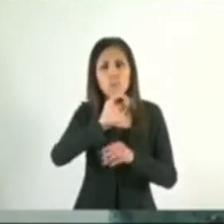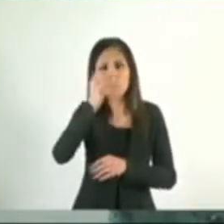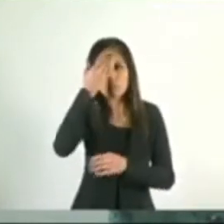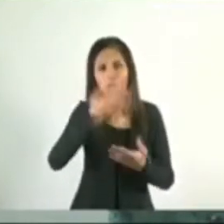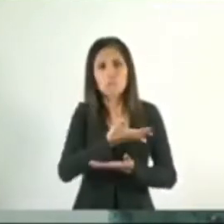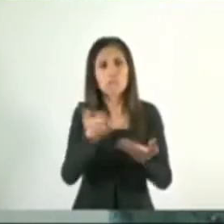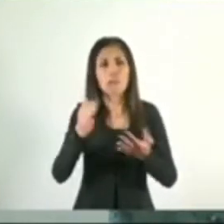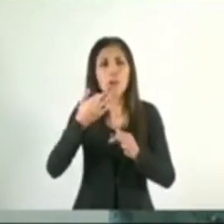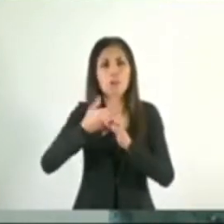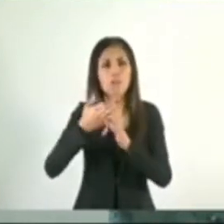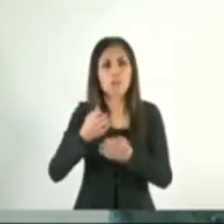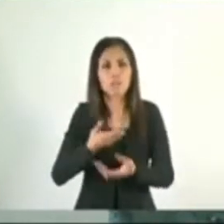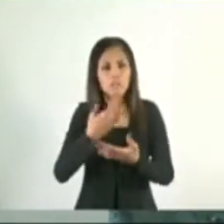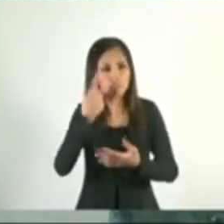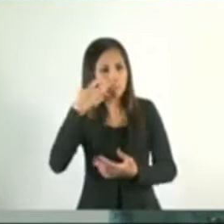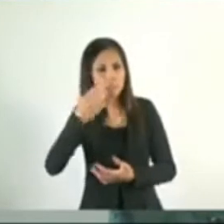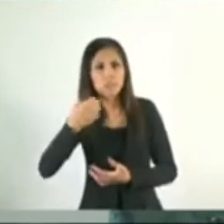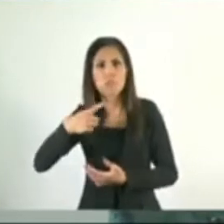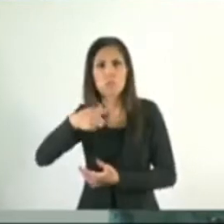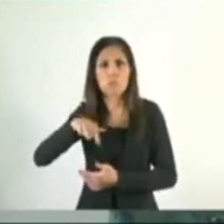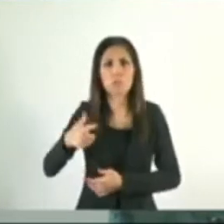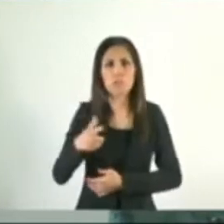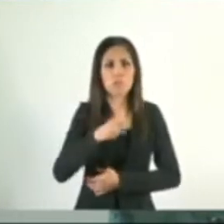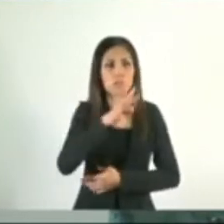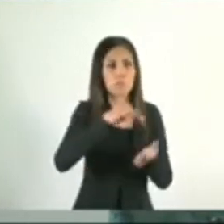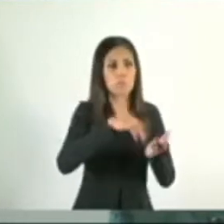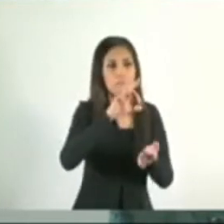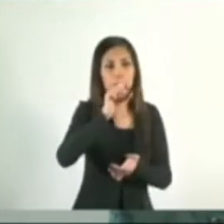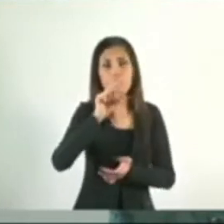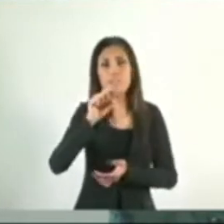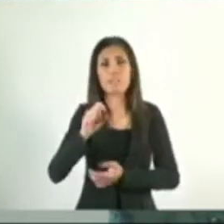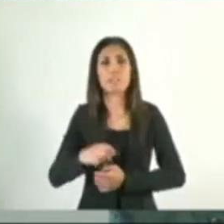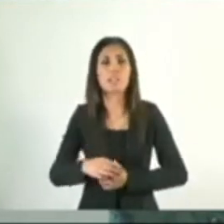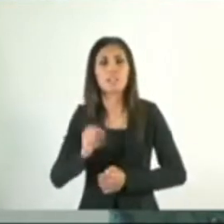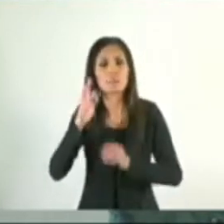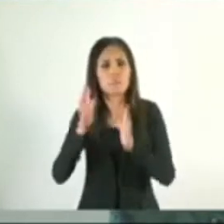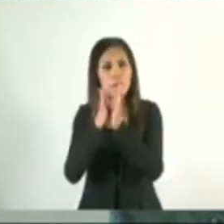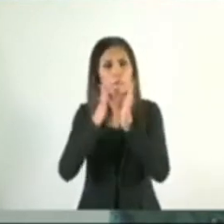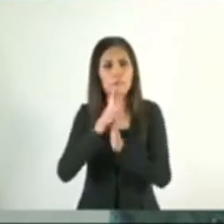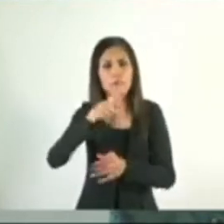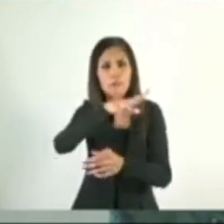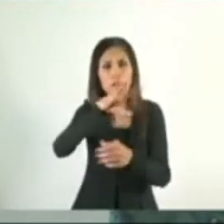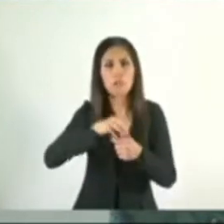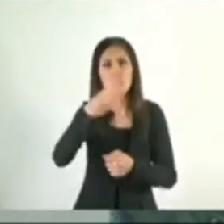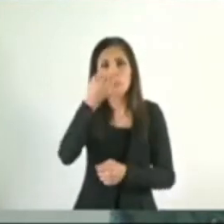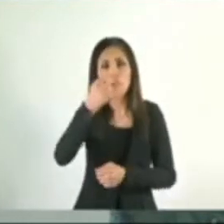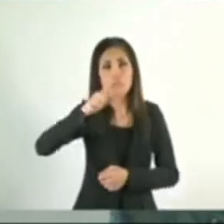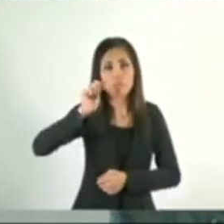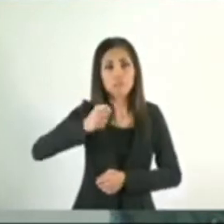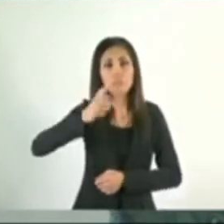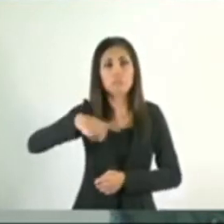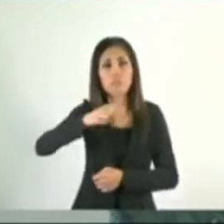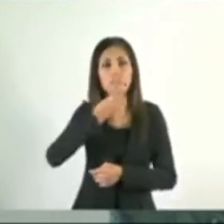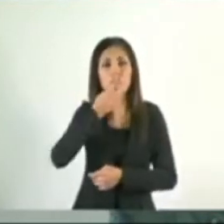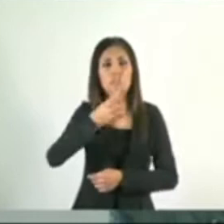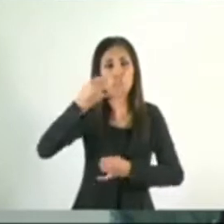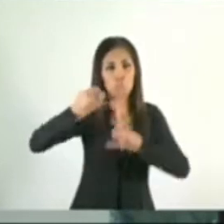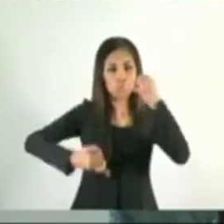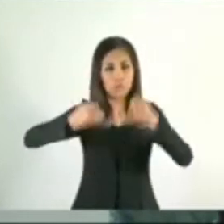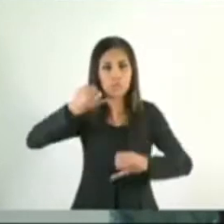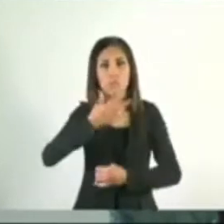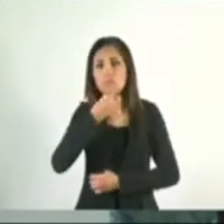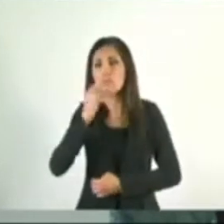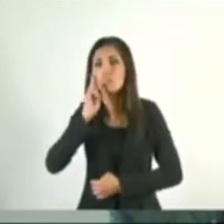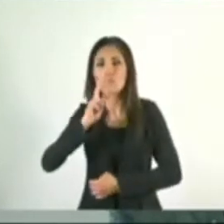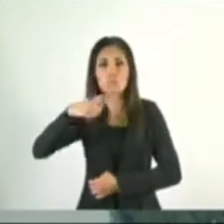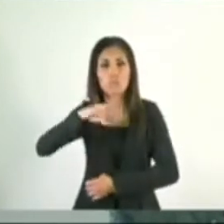que incorporan la Perspectiva de Género Guanajuato 2020, en el que participaron un total de 9 sentencias dictadas por juzgadores y juzgadoras del